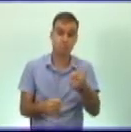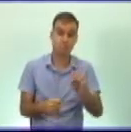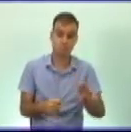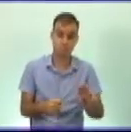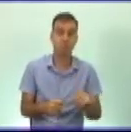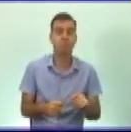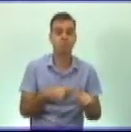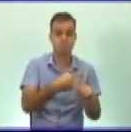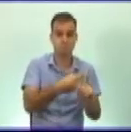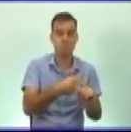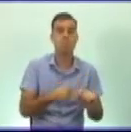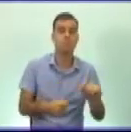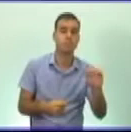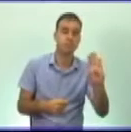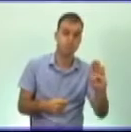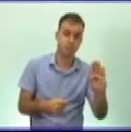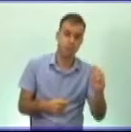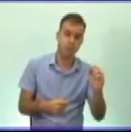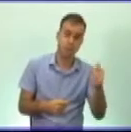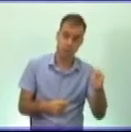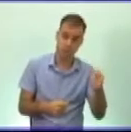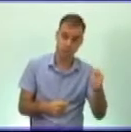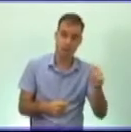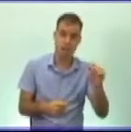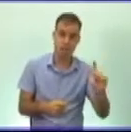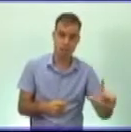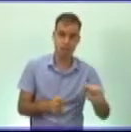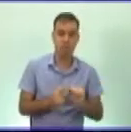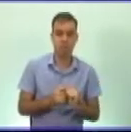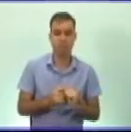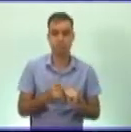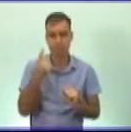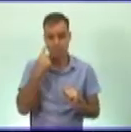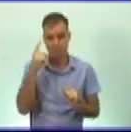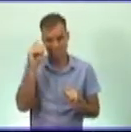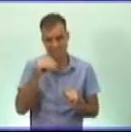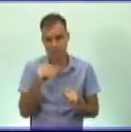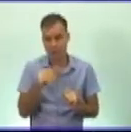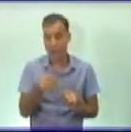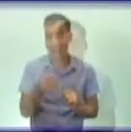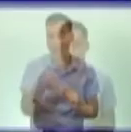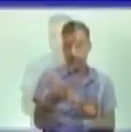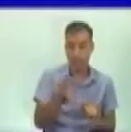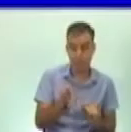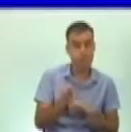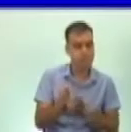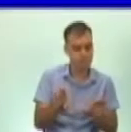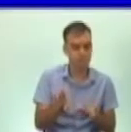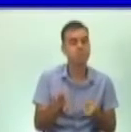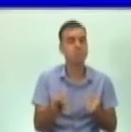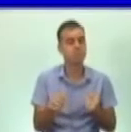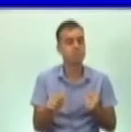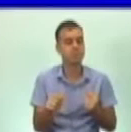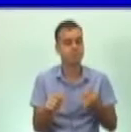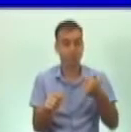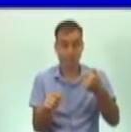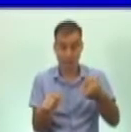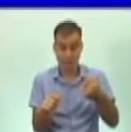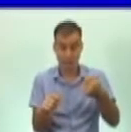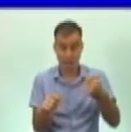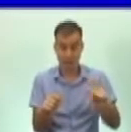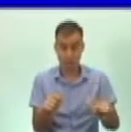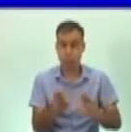radio, conocemos ya el área de la base y conocemos la altura. Bueno, vamos